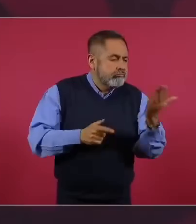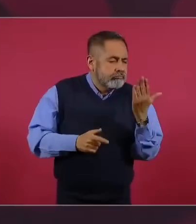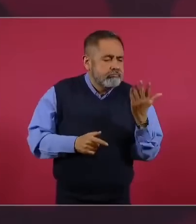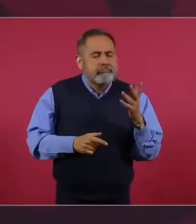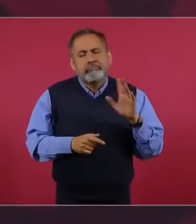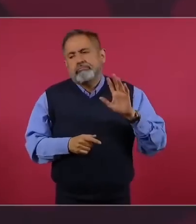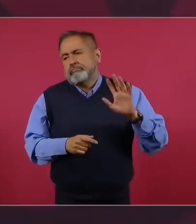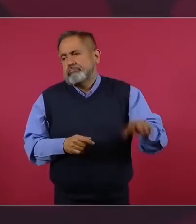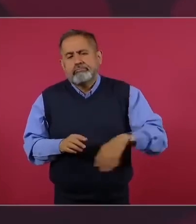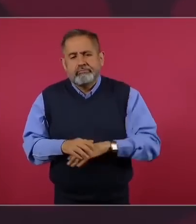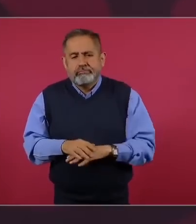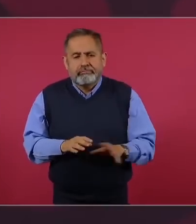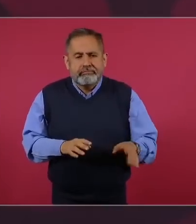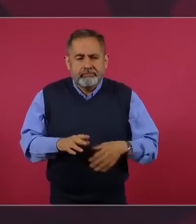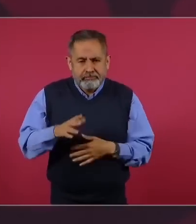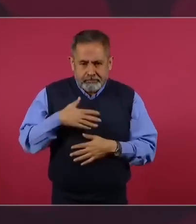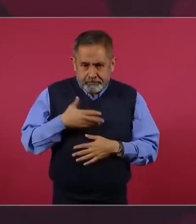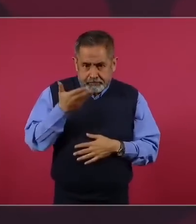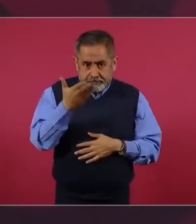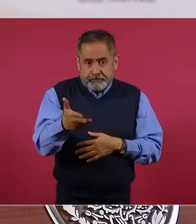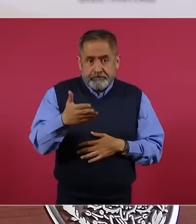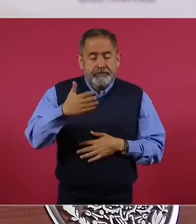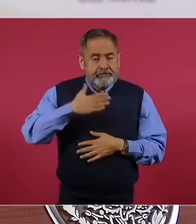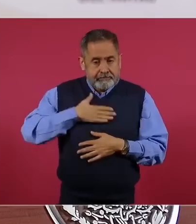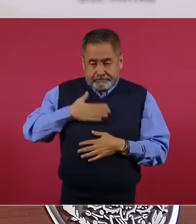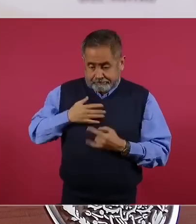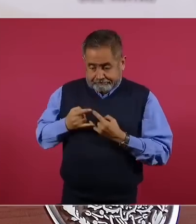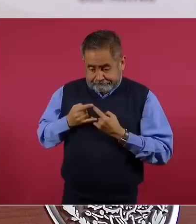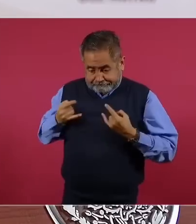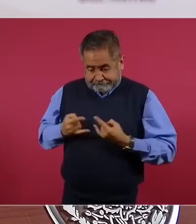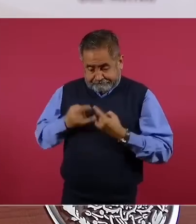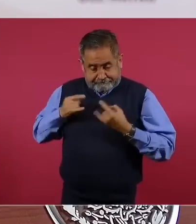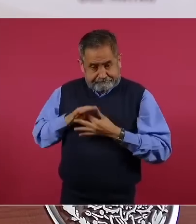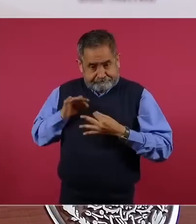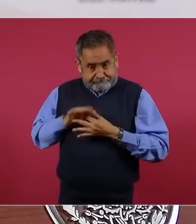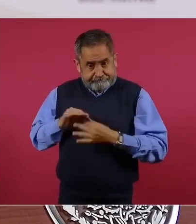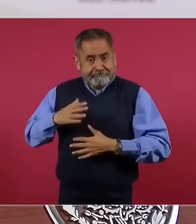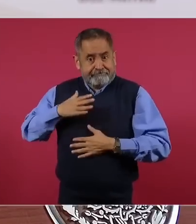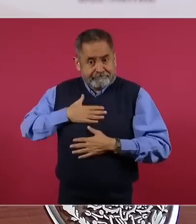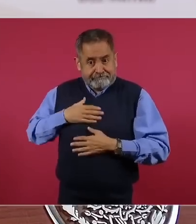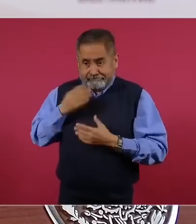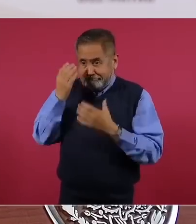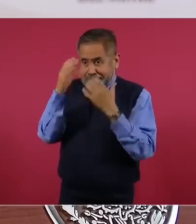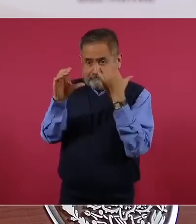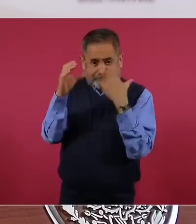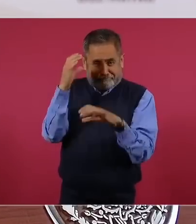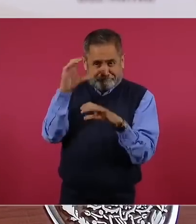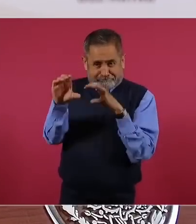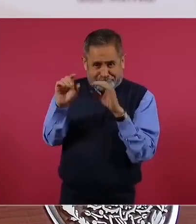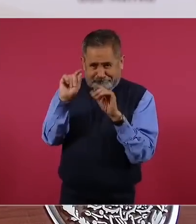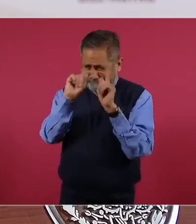pedí es que mi relato, ¿sí?, con anexos,